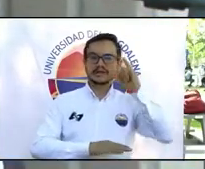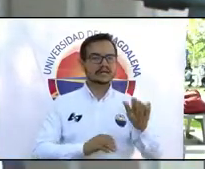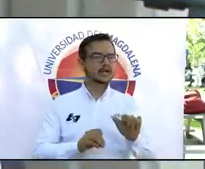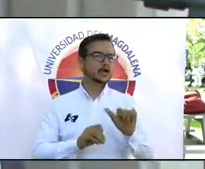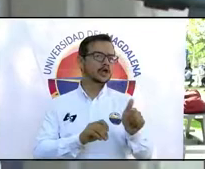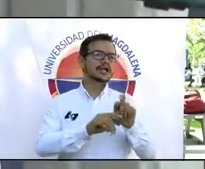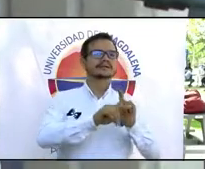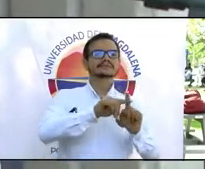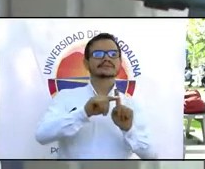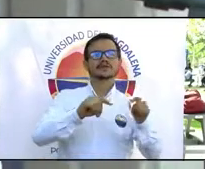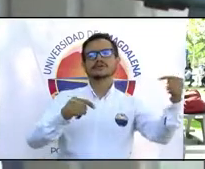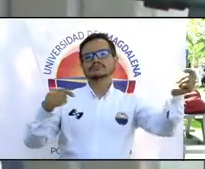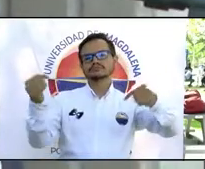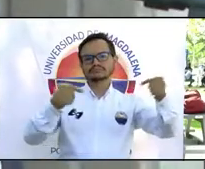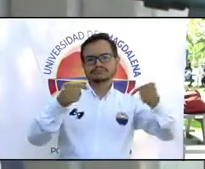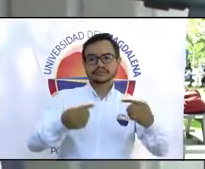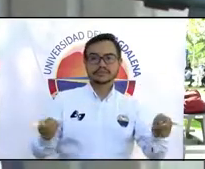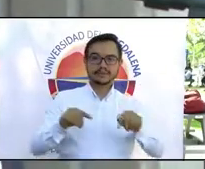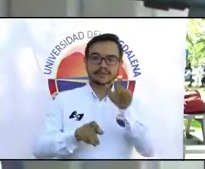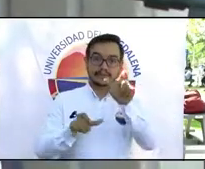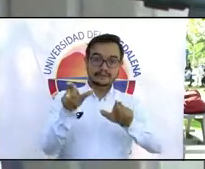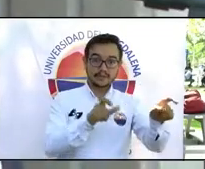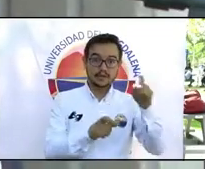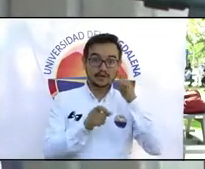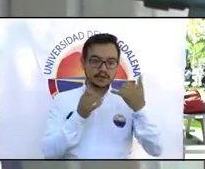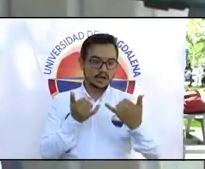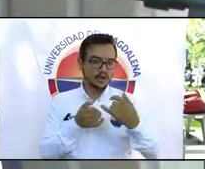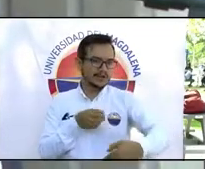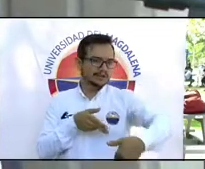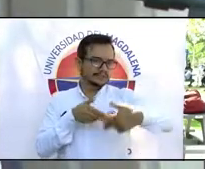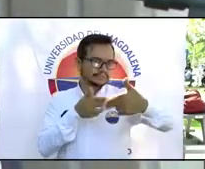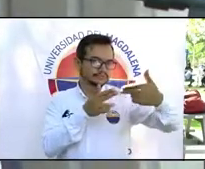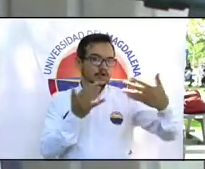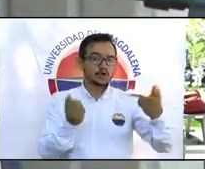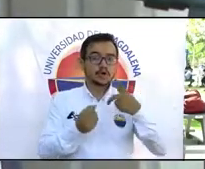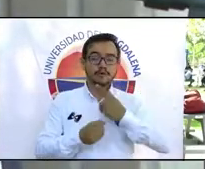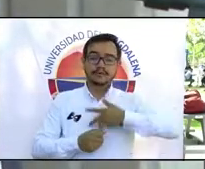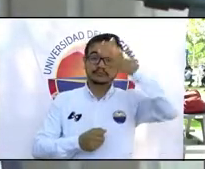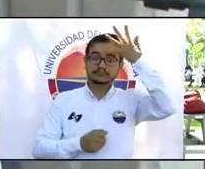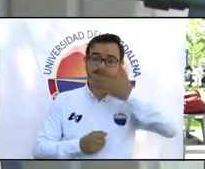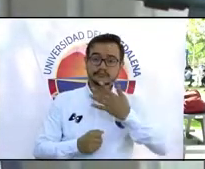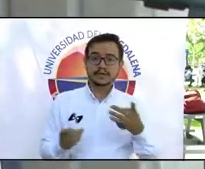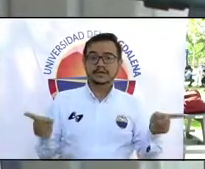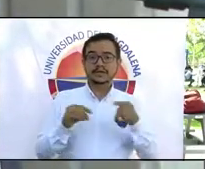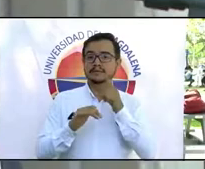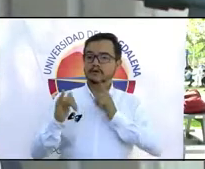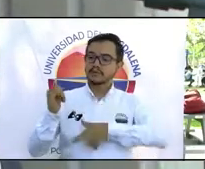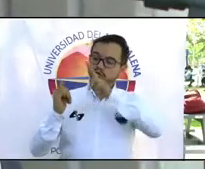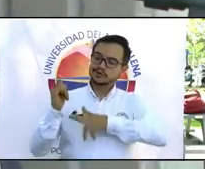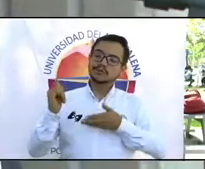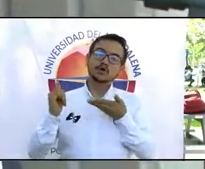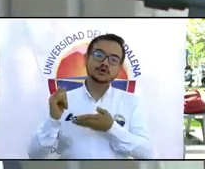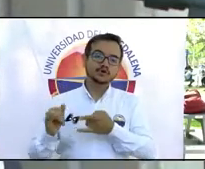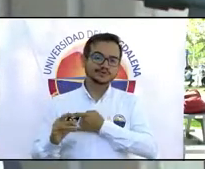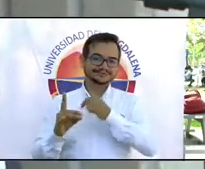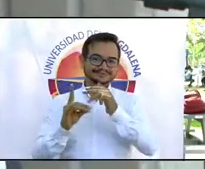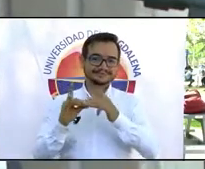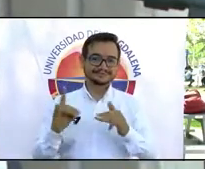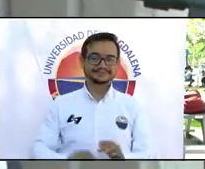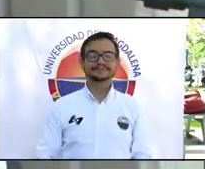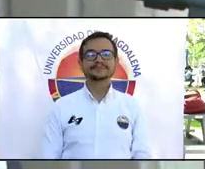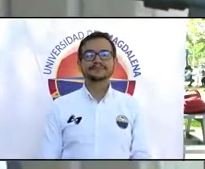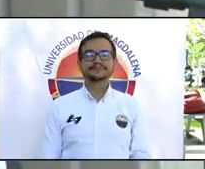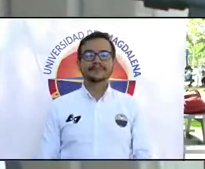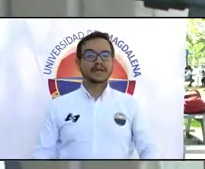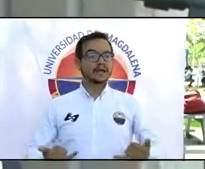comunidad universitaria y a las personas que se conectan con nosotros a través del Facebook Live y el canal de YouTube de la Universidad del Magdalena. Ahora